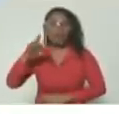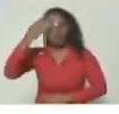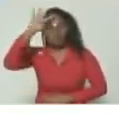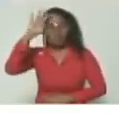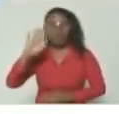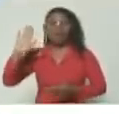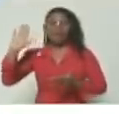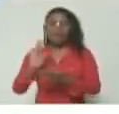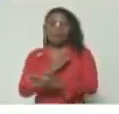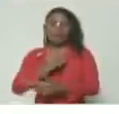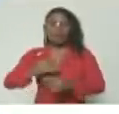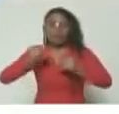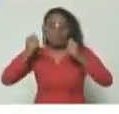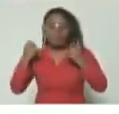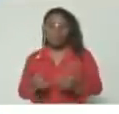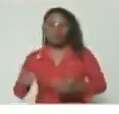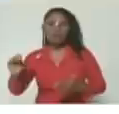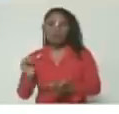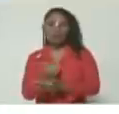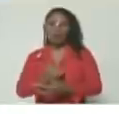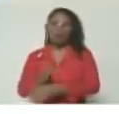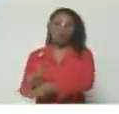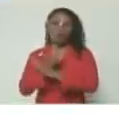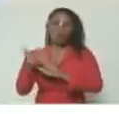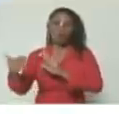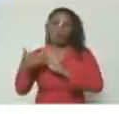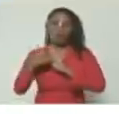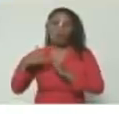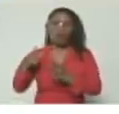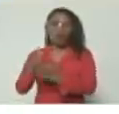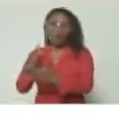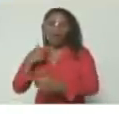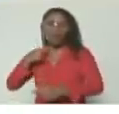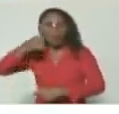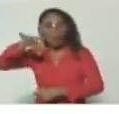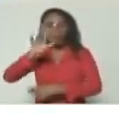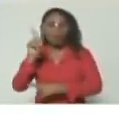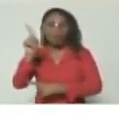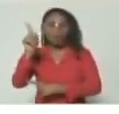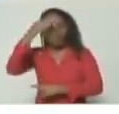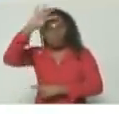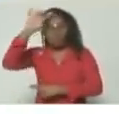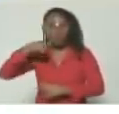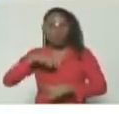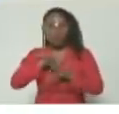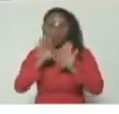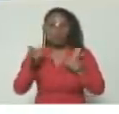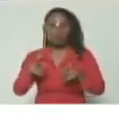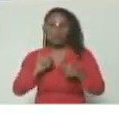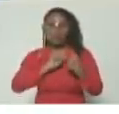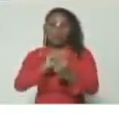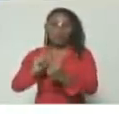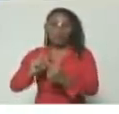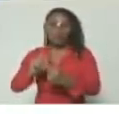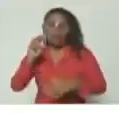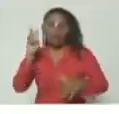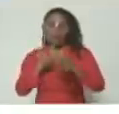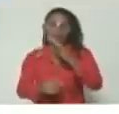levanten de inmediato todas las sanciones y el bloqueo contra el pueblo de Cuba. Yo desde aquí, desde esta mesa de diálogo y desde este palacio